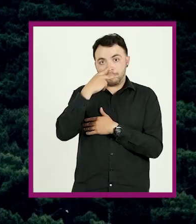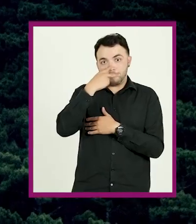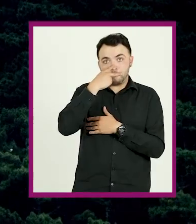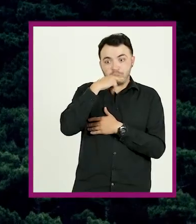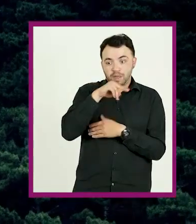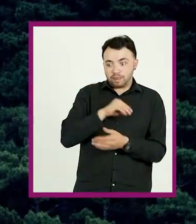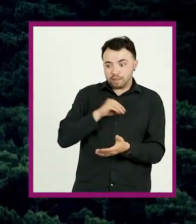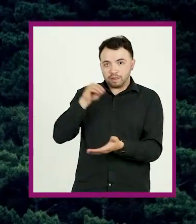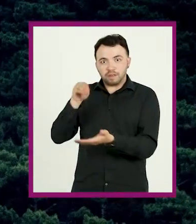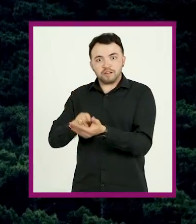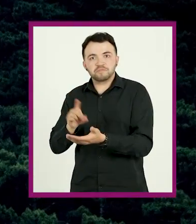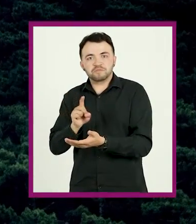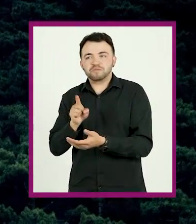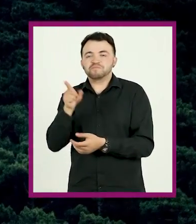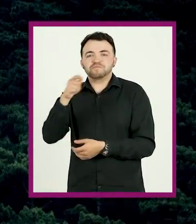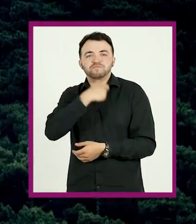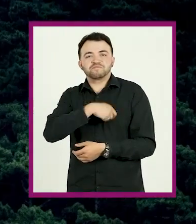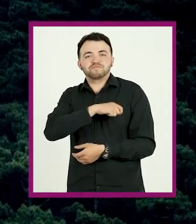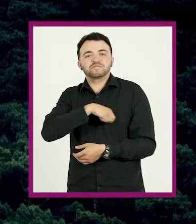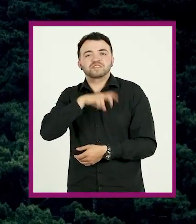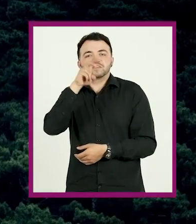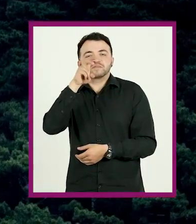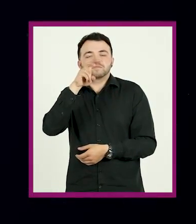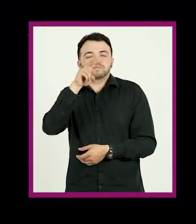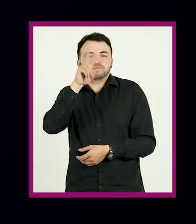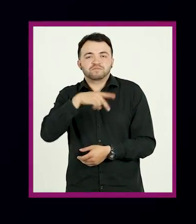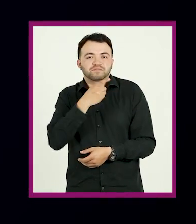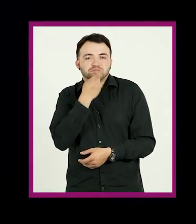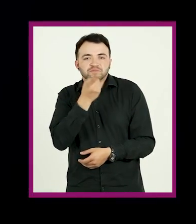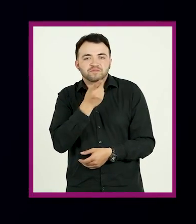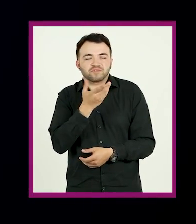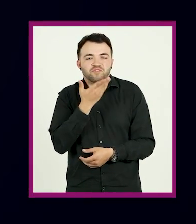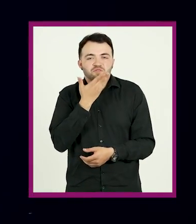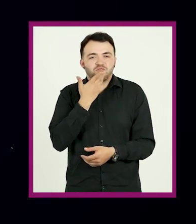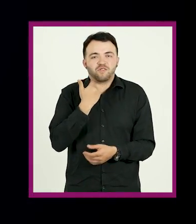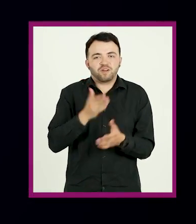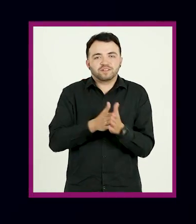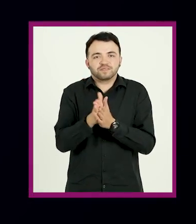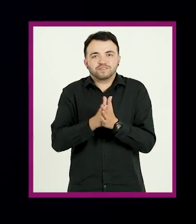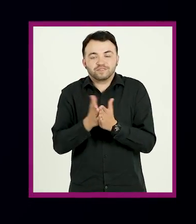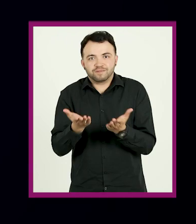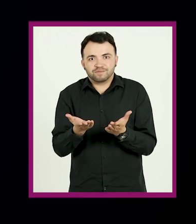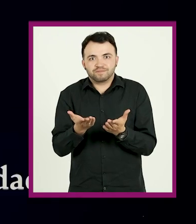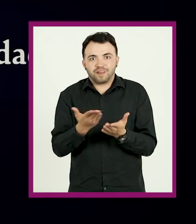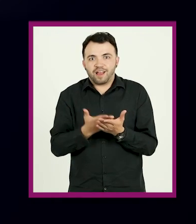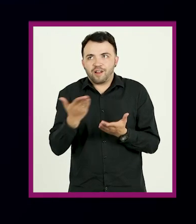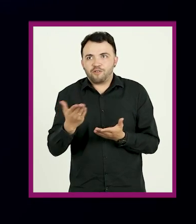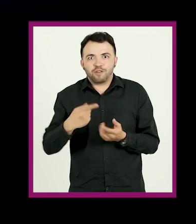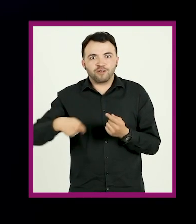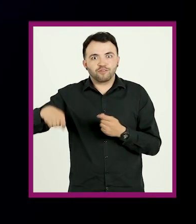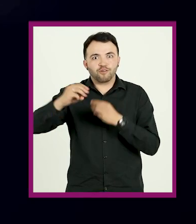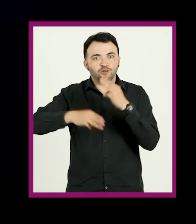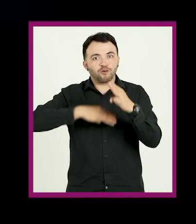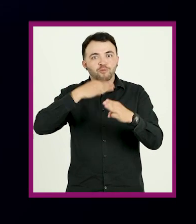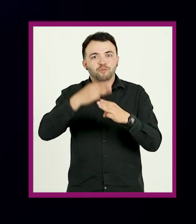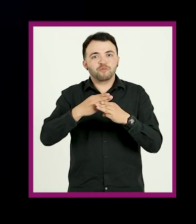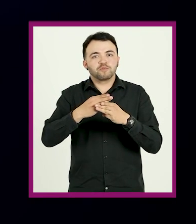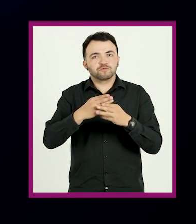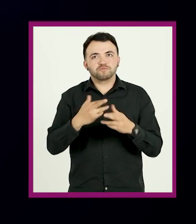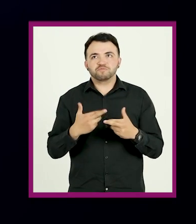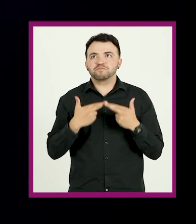de los antiguos pobladores de Mesoamérica. Esa agua amarga es, sin duda, otro de los